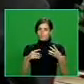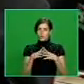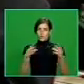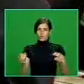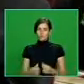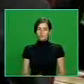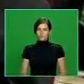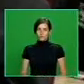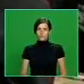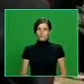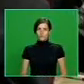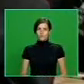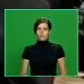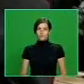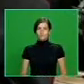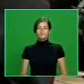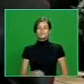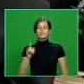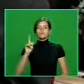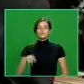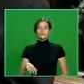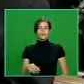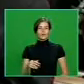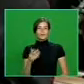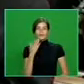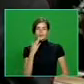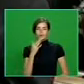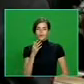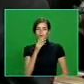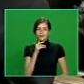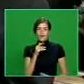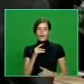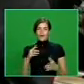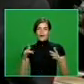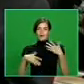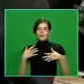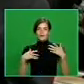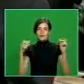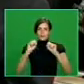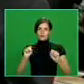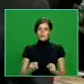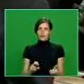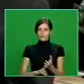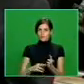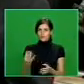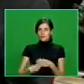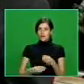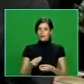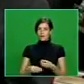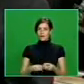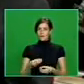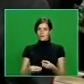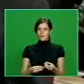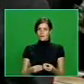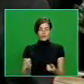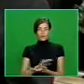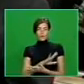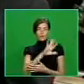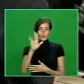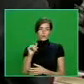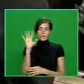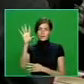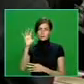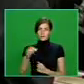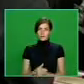que no incluso que los que no tengan que ver con la actividad artística realmente va a ser una gloria para